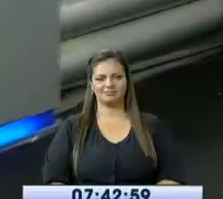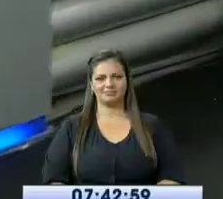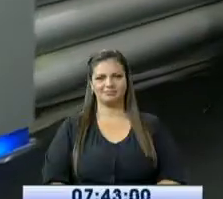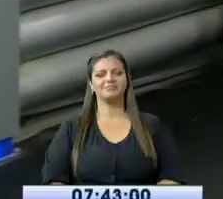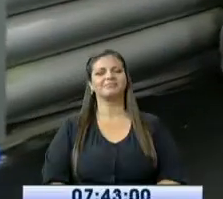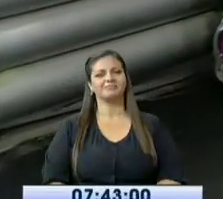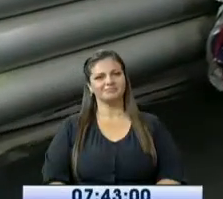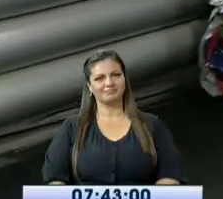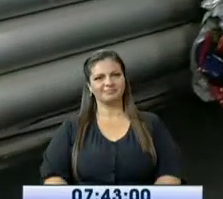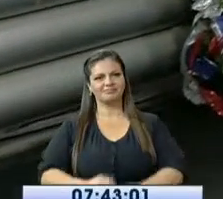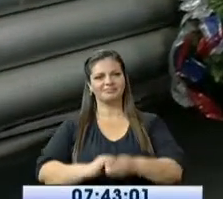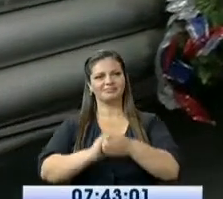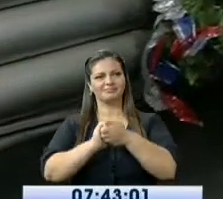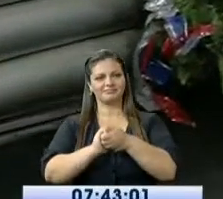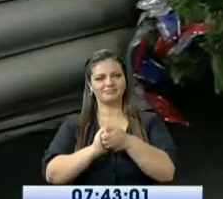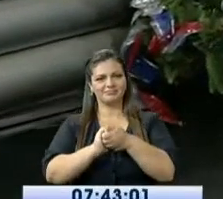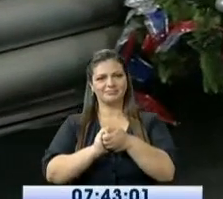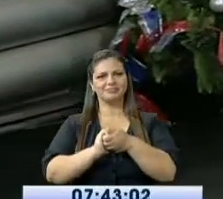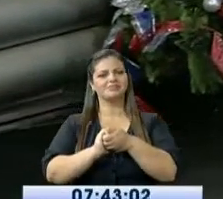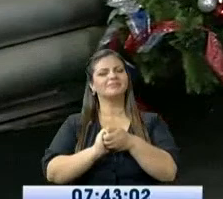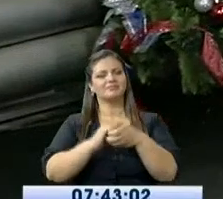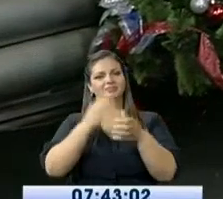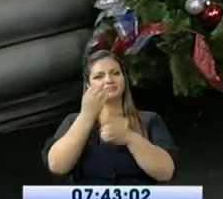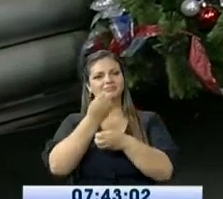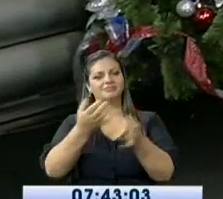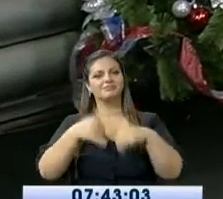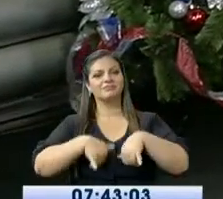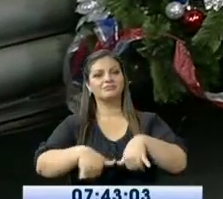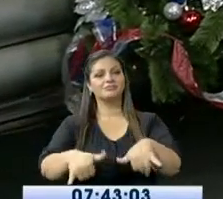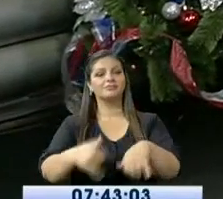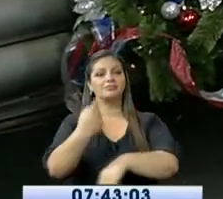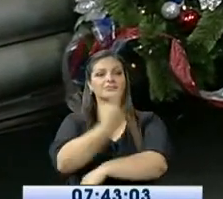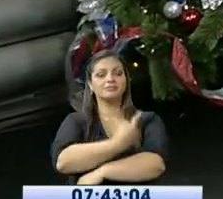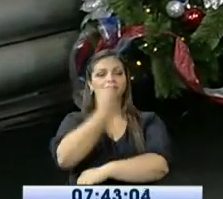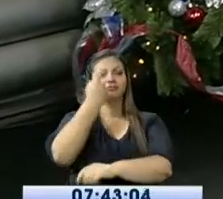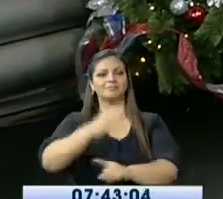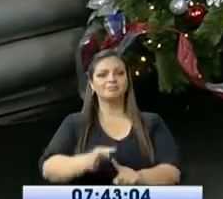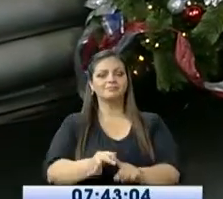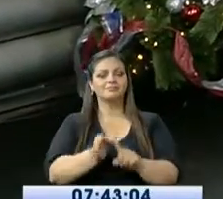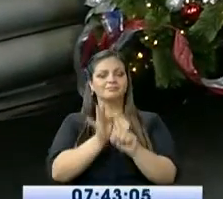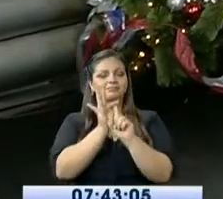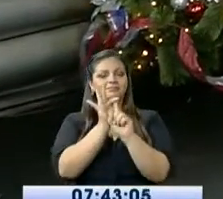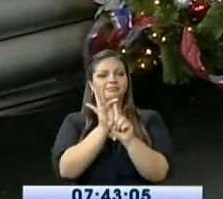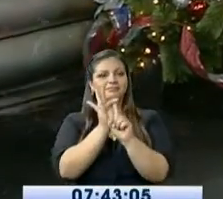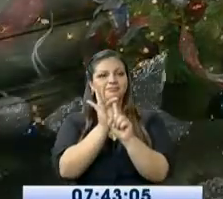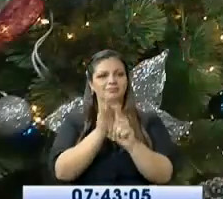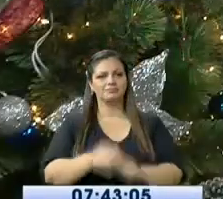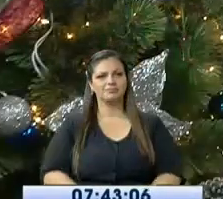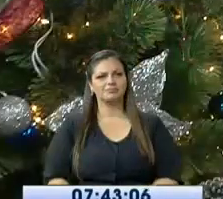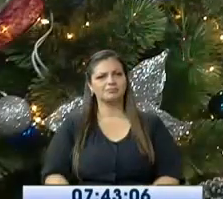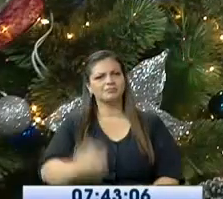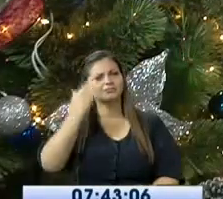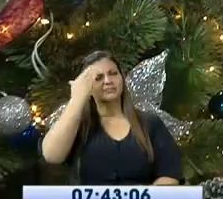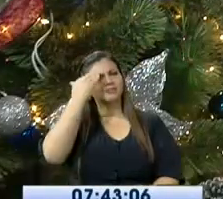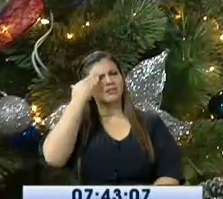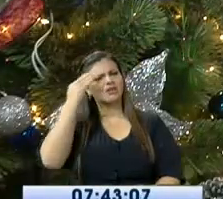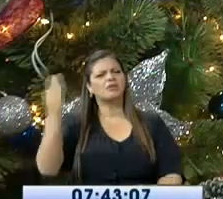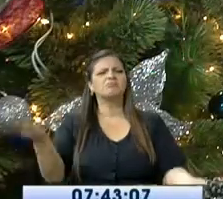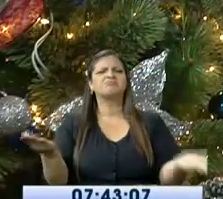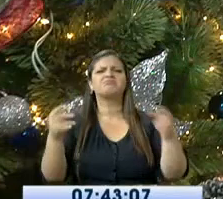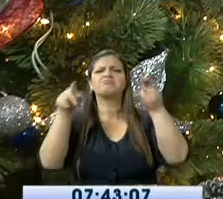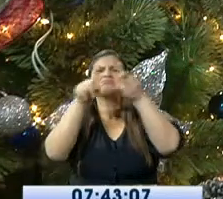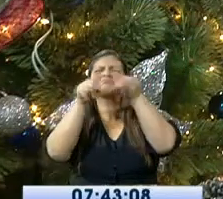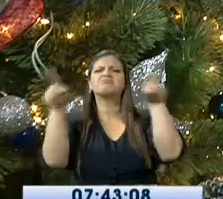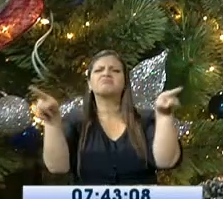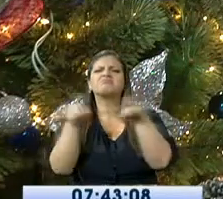Navidad! Amigos televidentes, ya estamos de vuelta en esta edición especial por la Navidad. Y es que la Navidad es tiempo para compartir